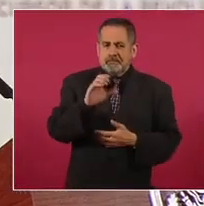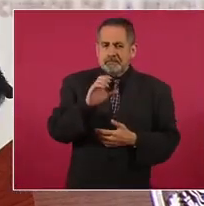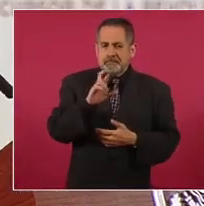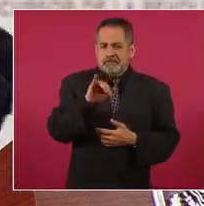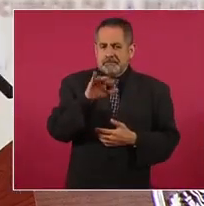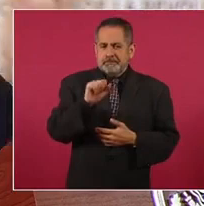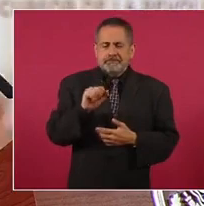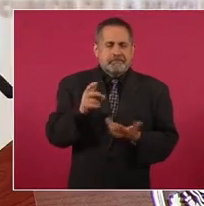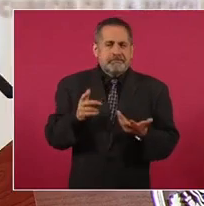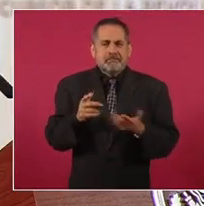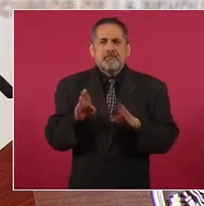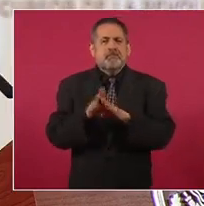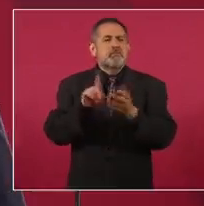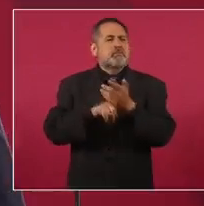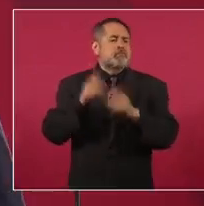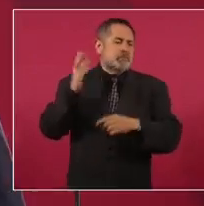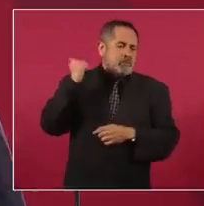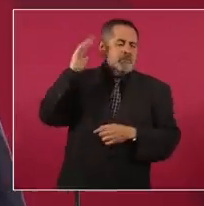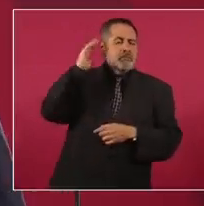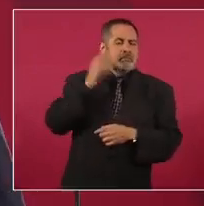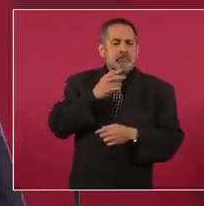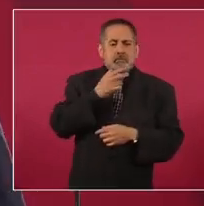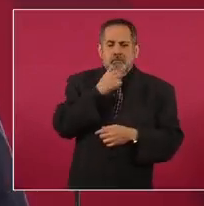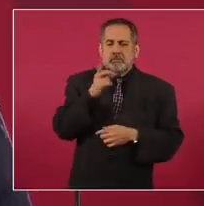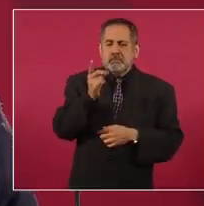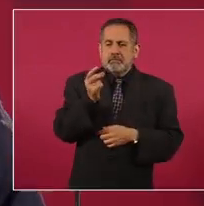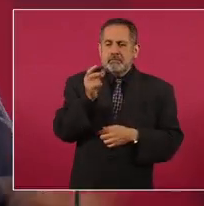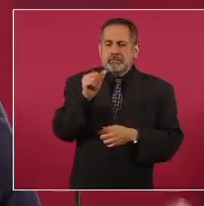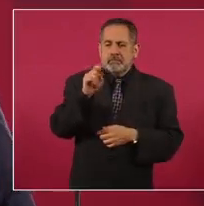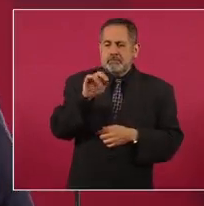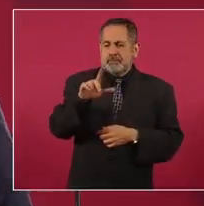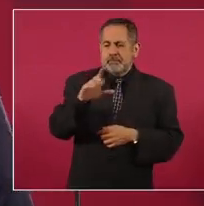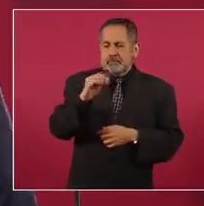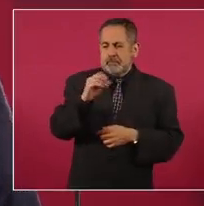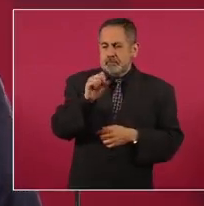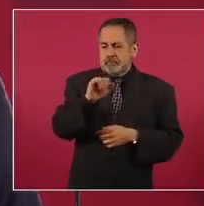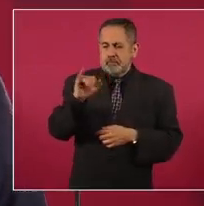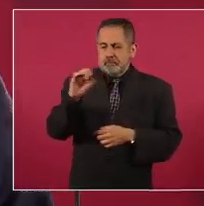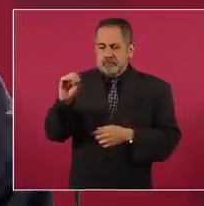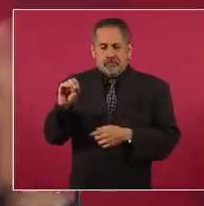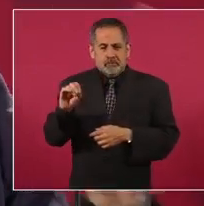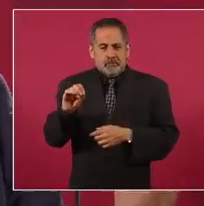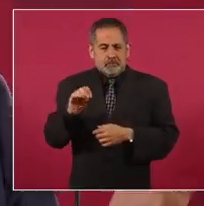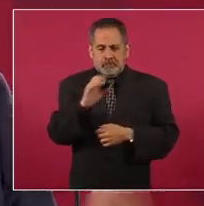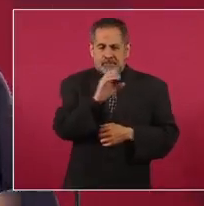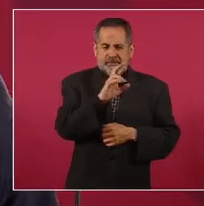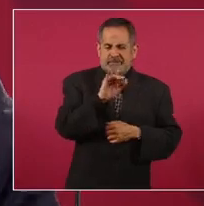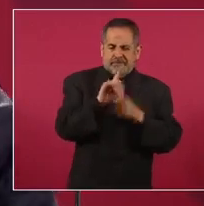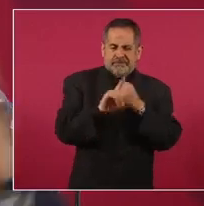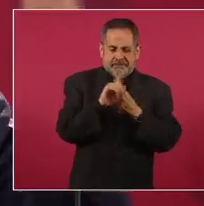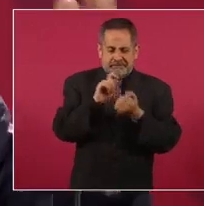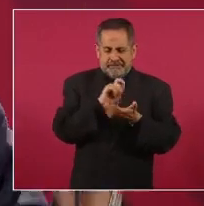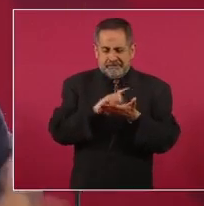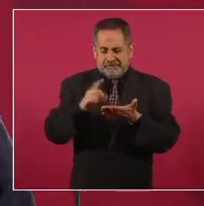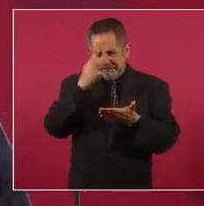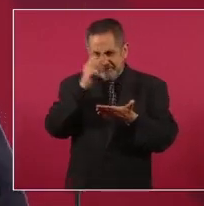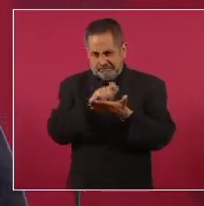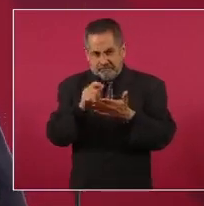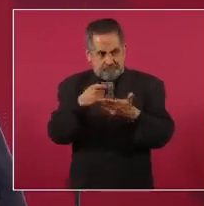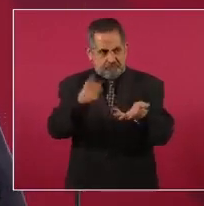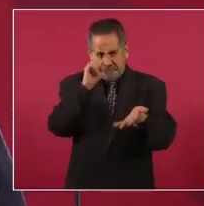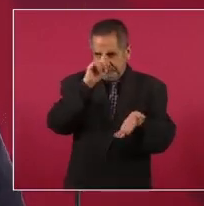No es como decía don Daniel José Villegas, La crisis de México, un extraordinario ensayo que se los